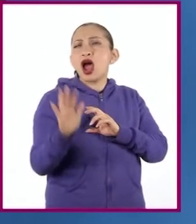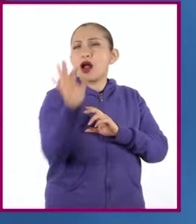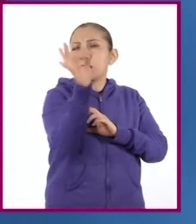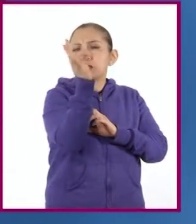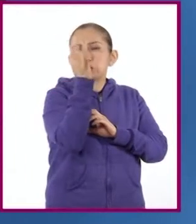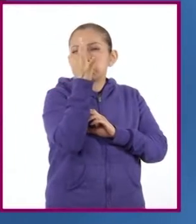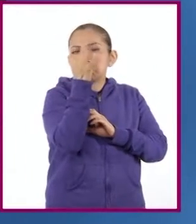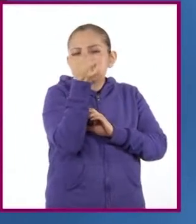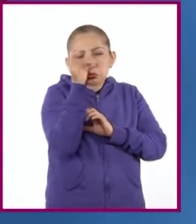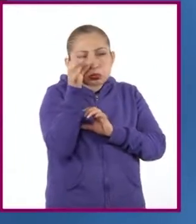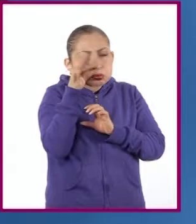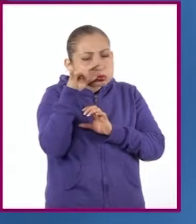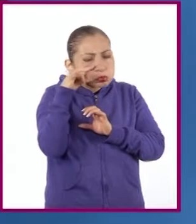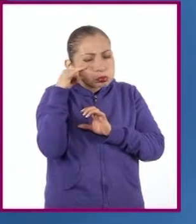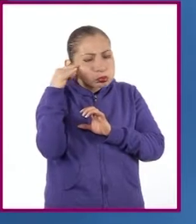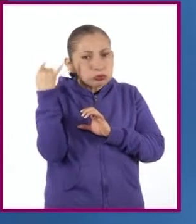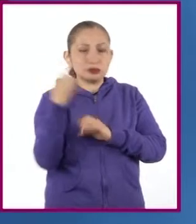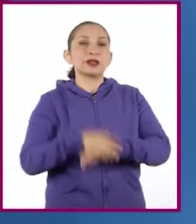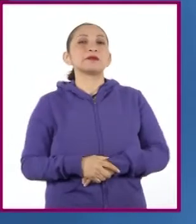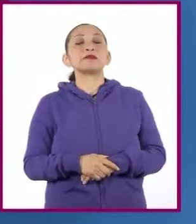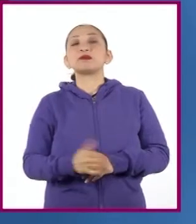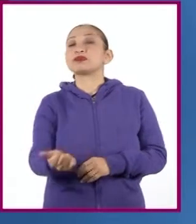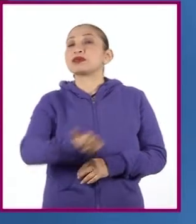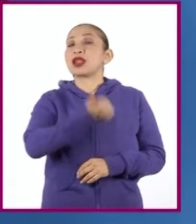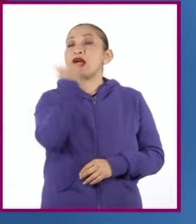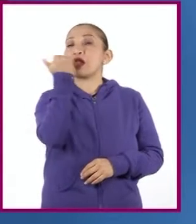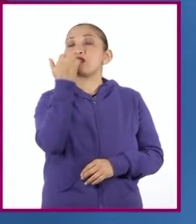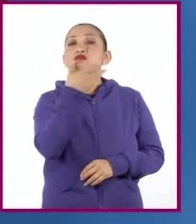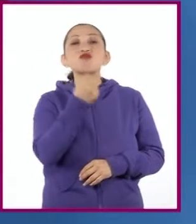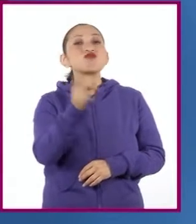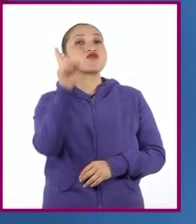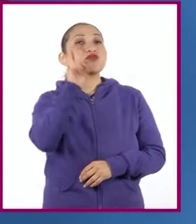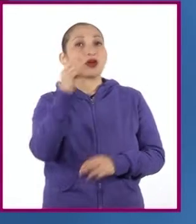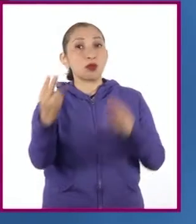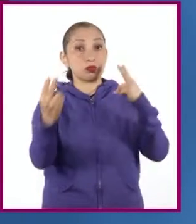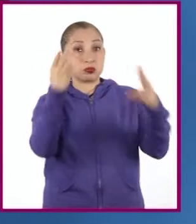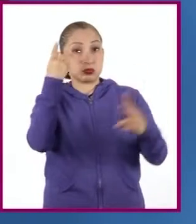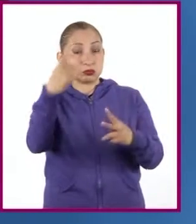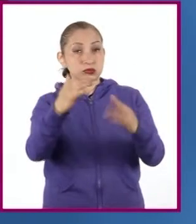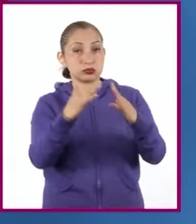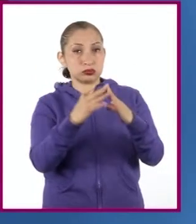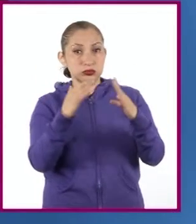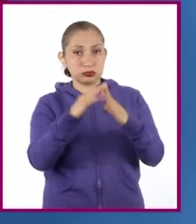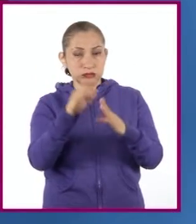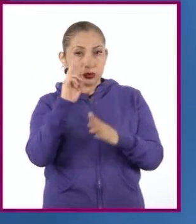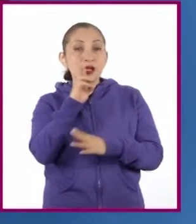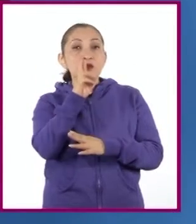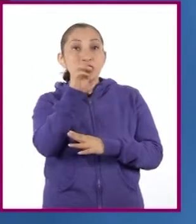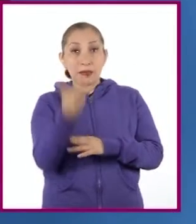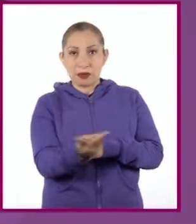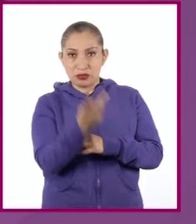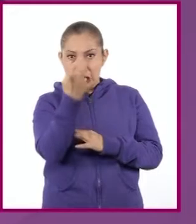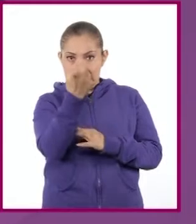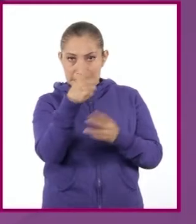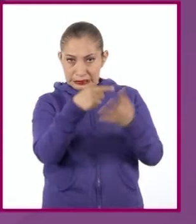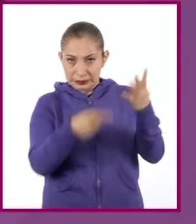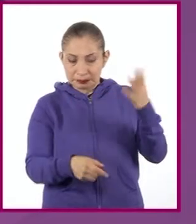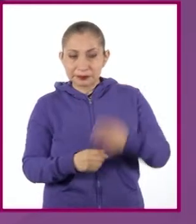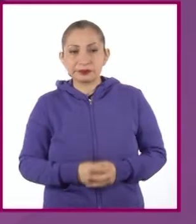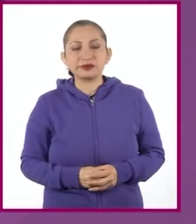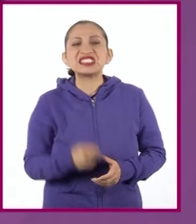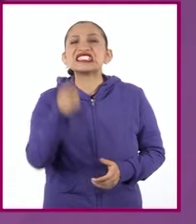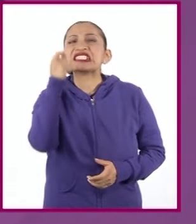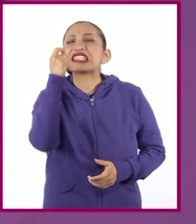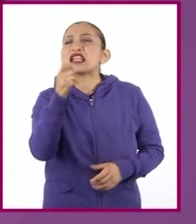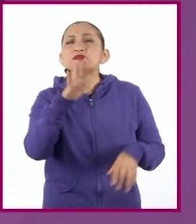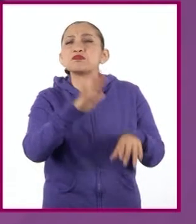e invisible. Alumnas y alumnos que nos ven desde casa, respondan las siguientes preguntas. ¿Qué es